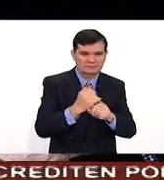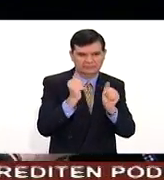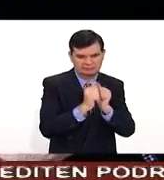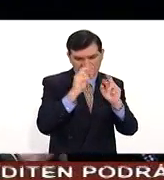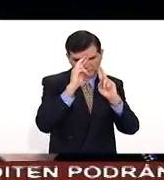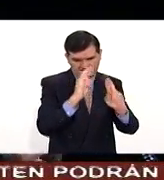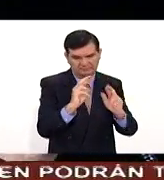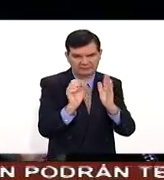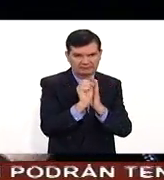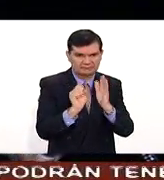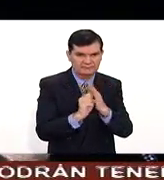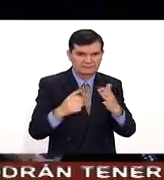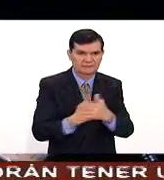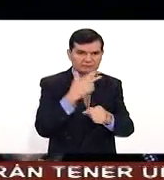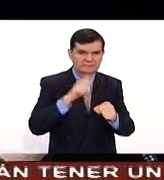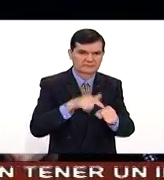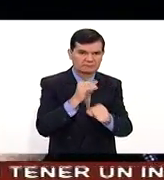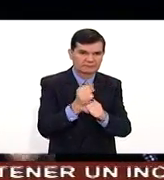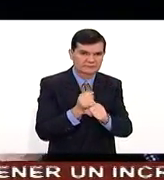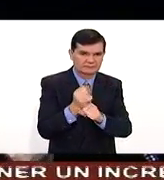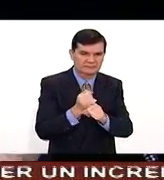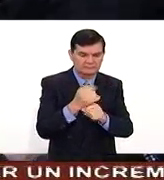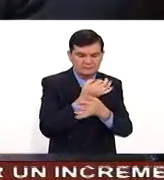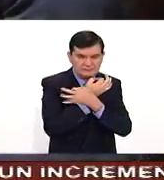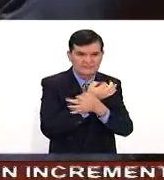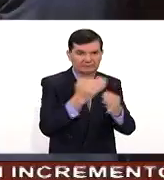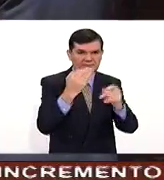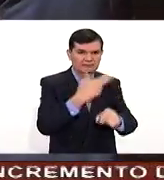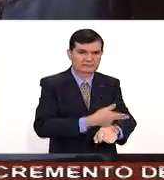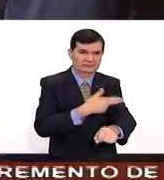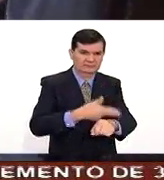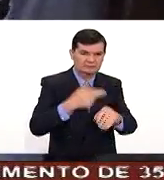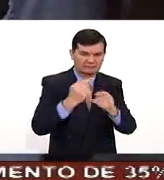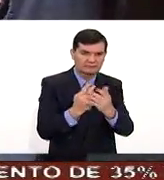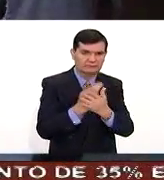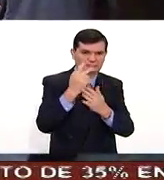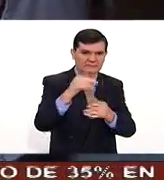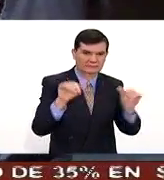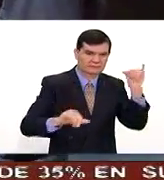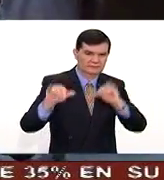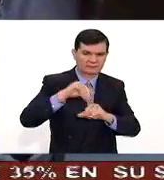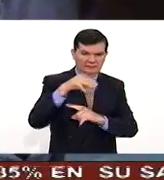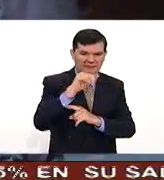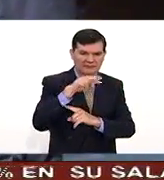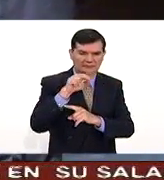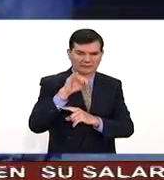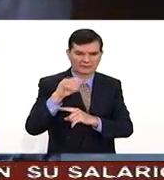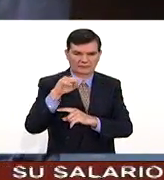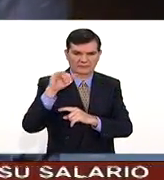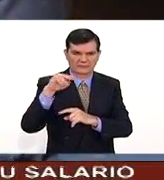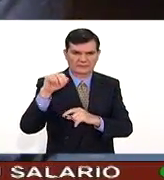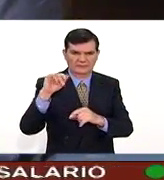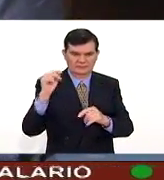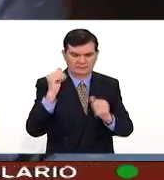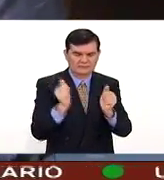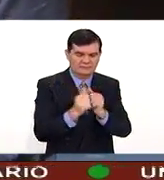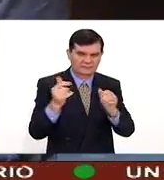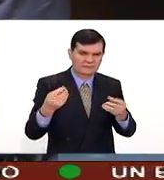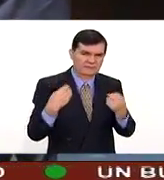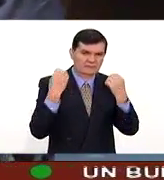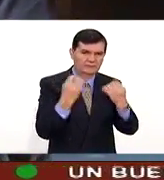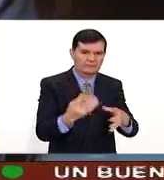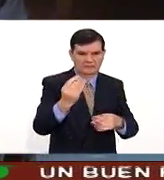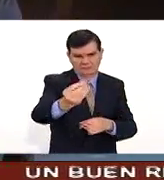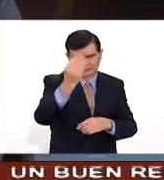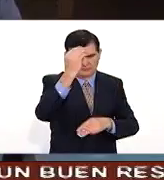del Sistema Nacional de Investigadores. Se hizo una mención honorífica al Premio Nobel de Química Mario Molina por su aportación a la